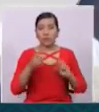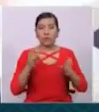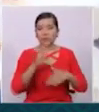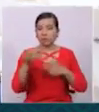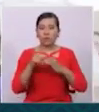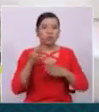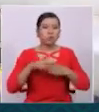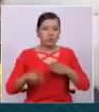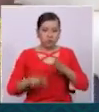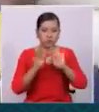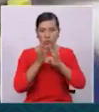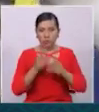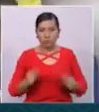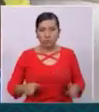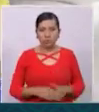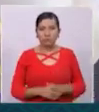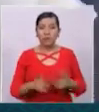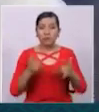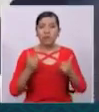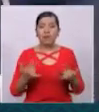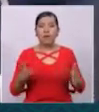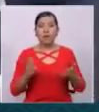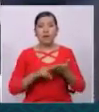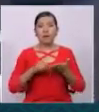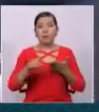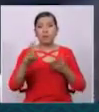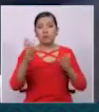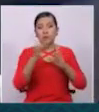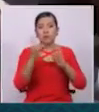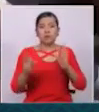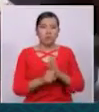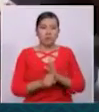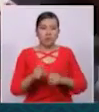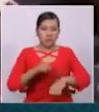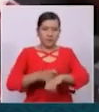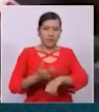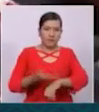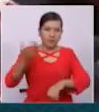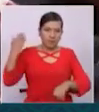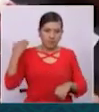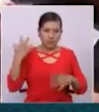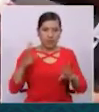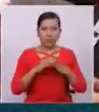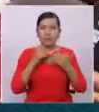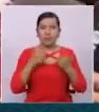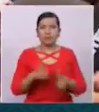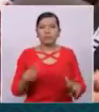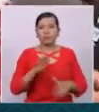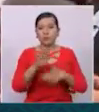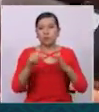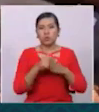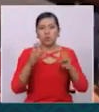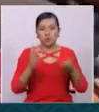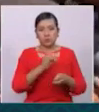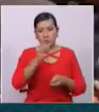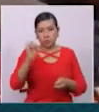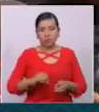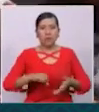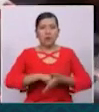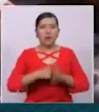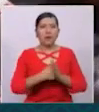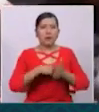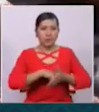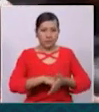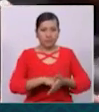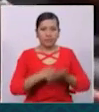resultados de esta acción. Se ha aprobado un decreto supremo hace un tiempo atrás, liberando arancel cero la importación de harina.